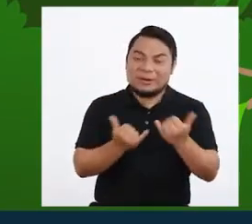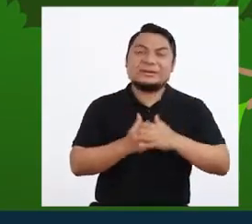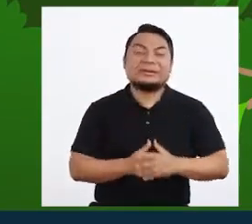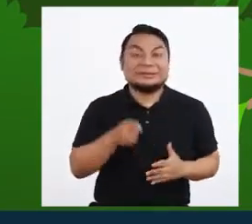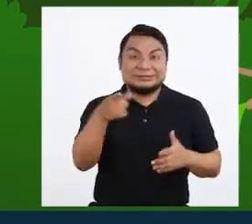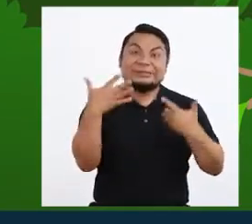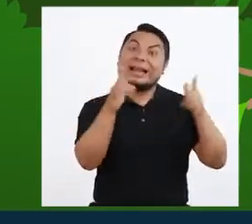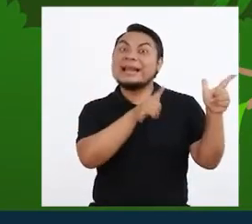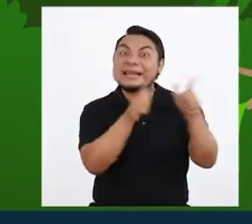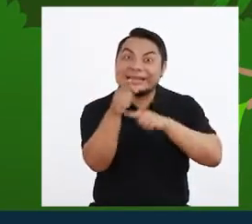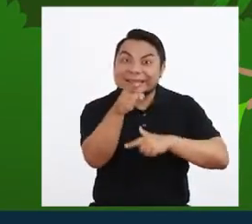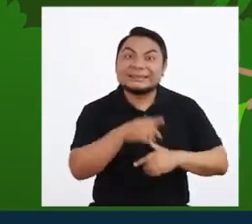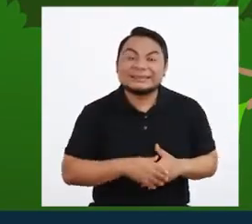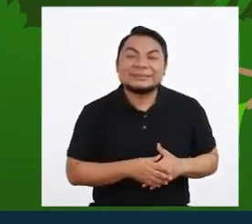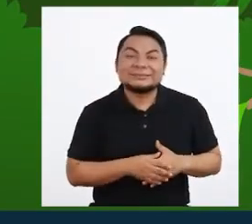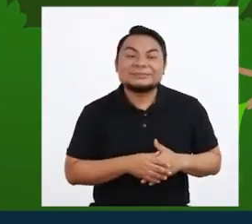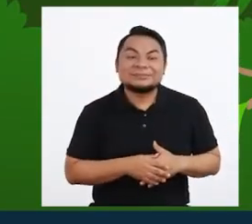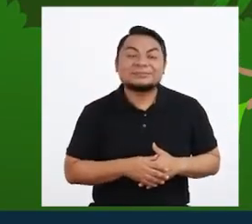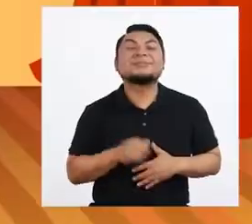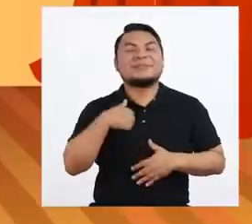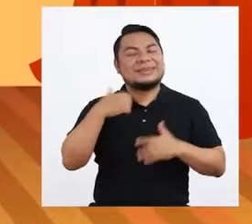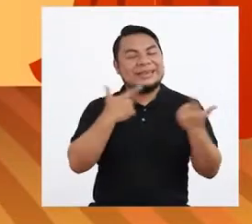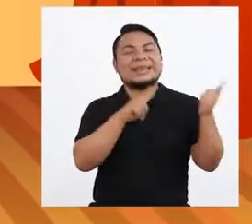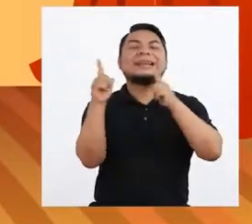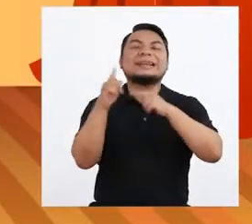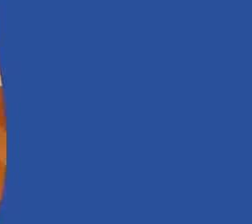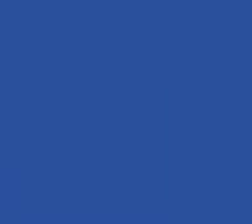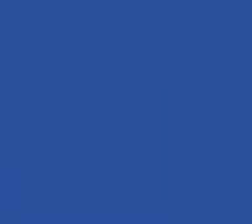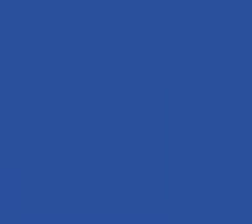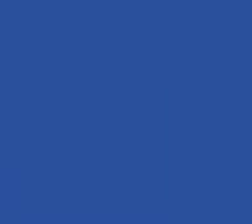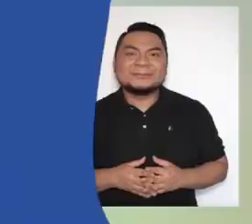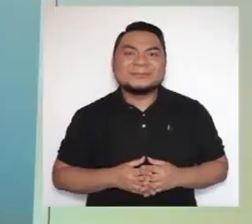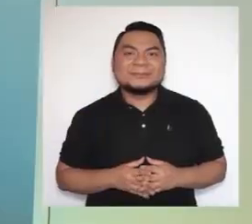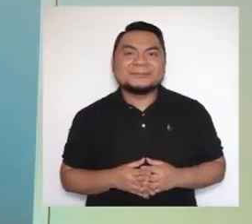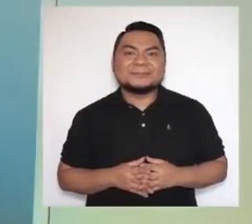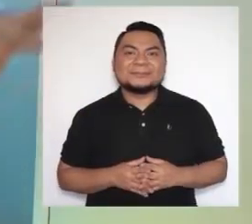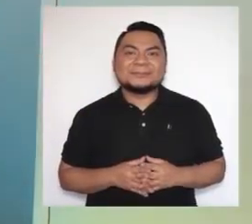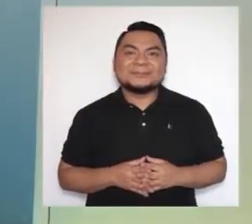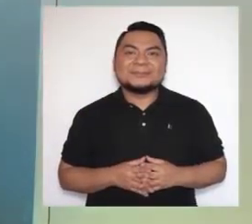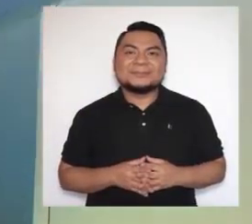hoy. ¿Estás listo? ¡Lista!